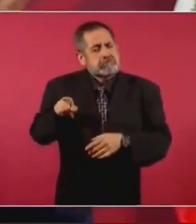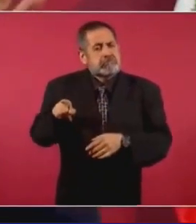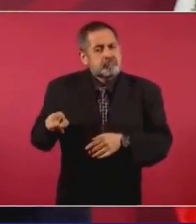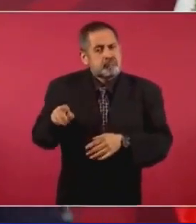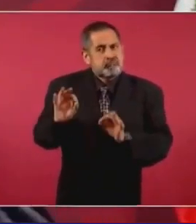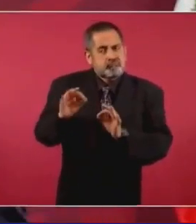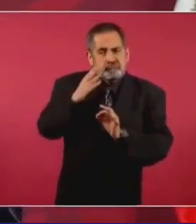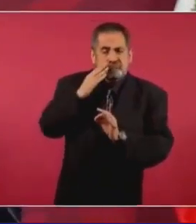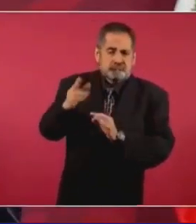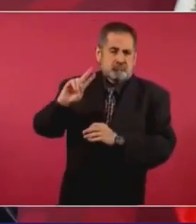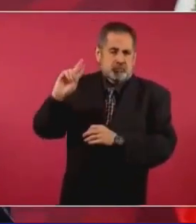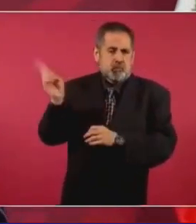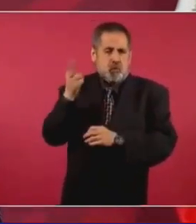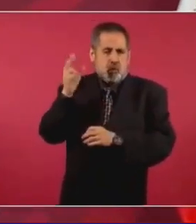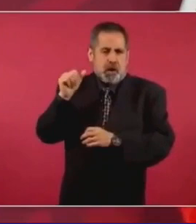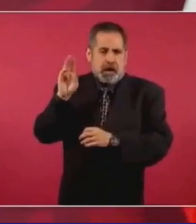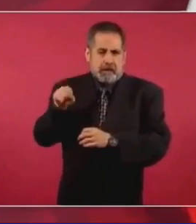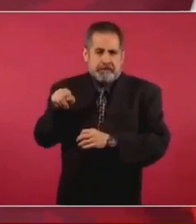han quedado